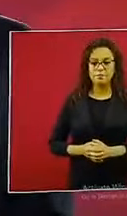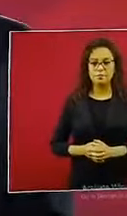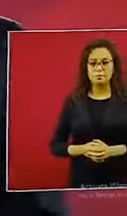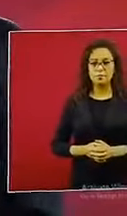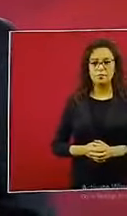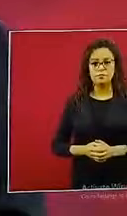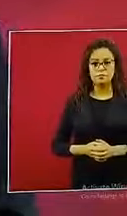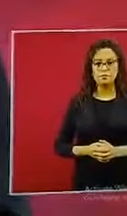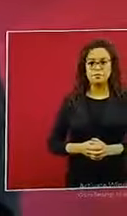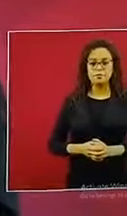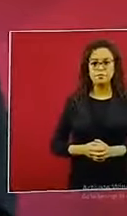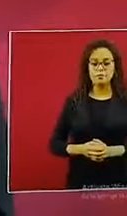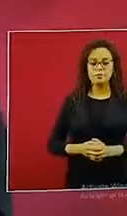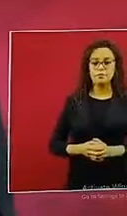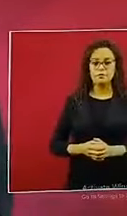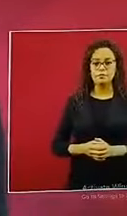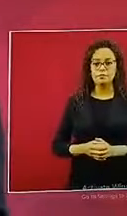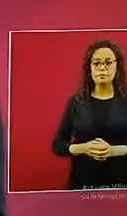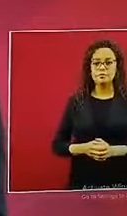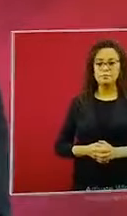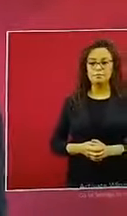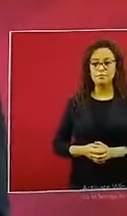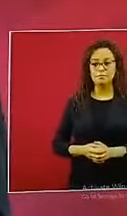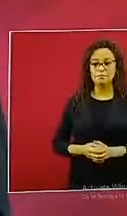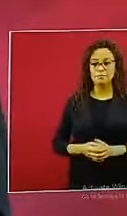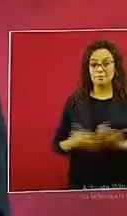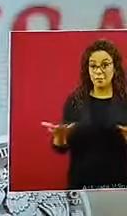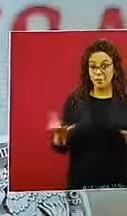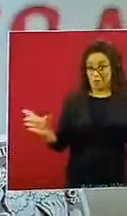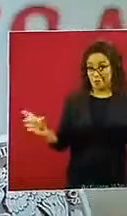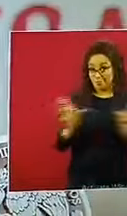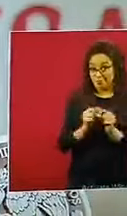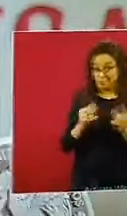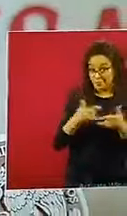¿Quieren la historia en breve?